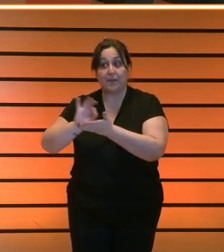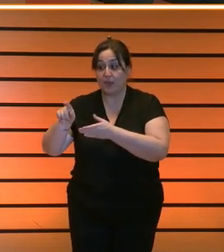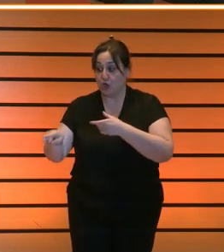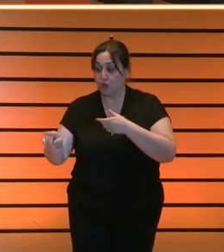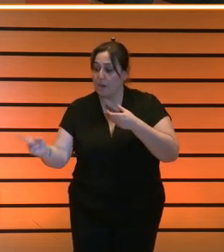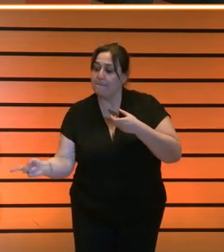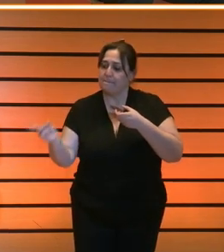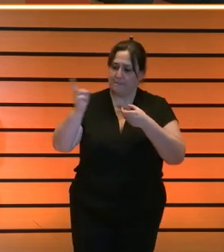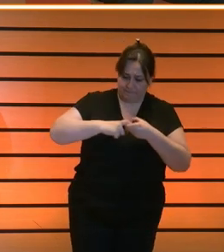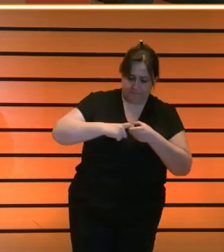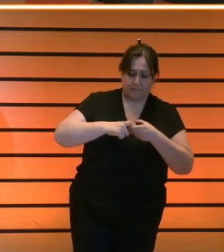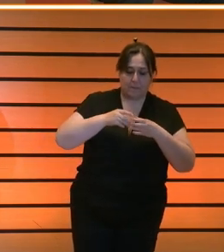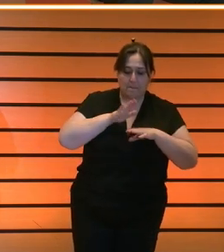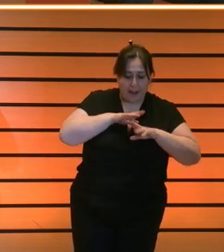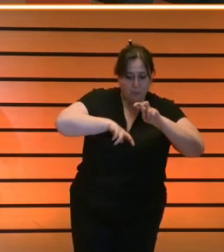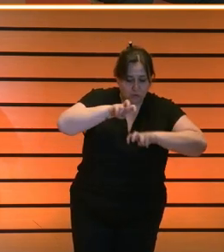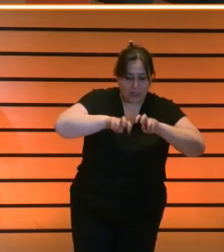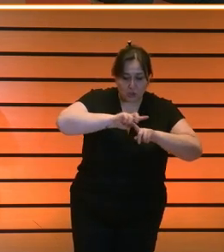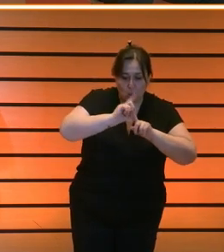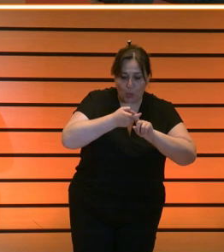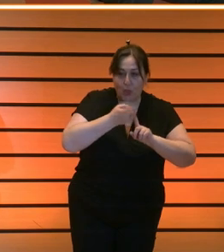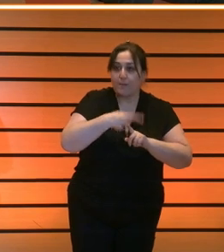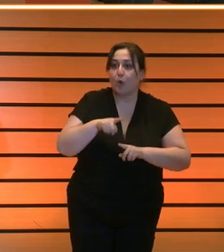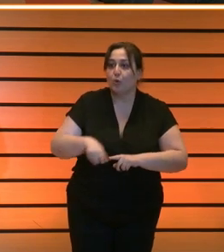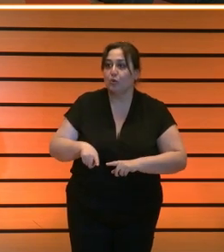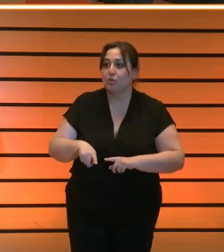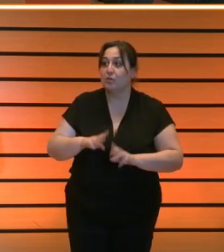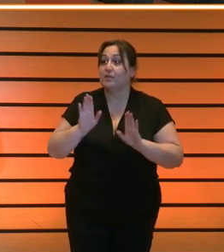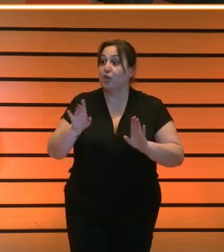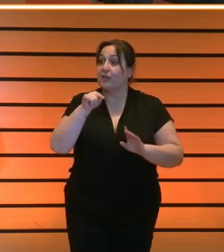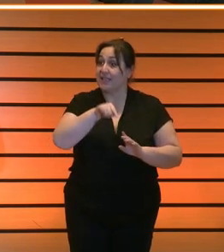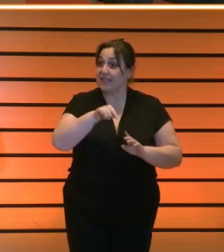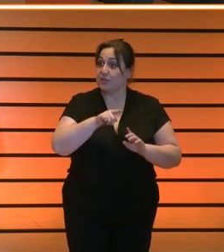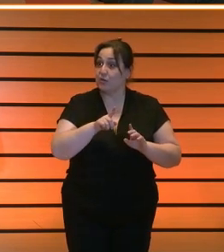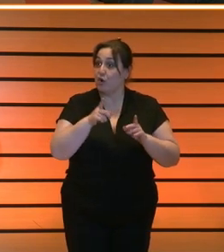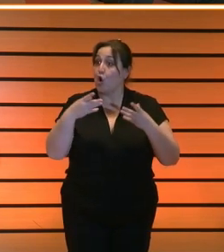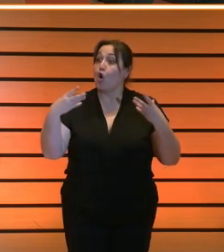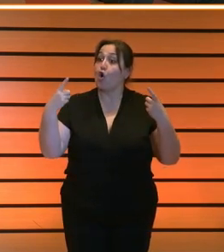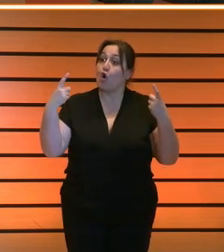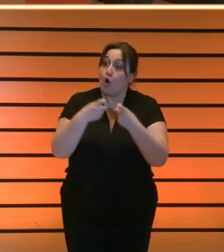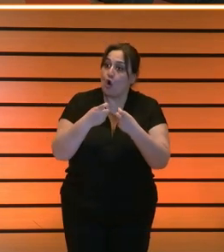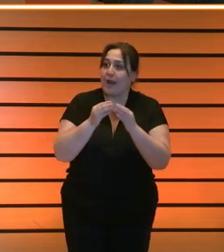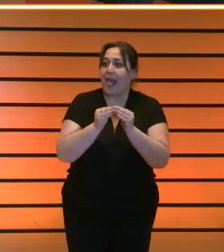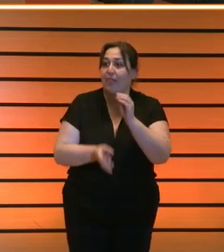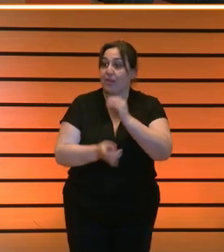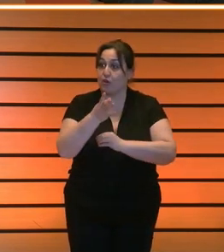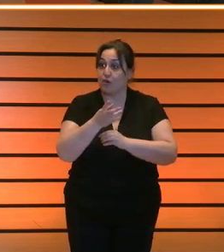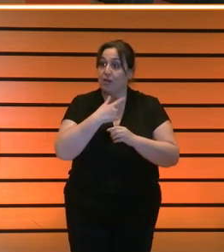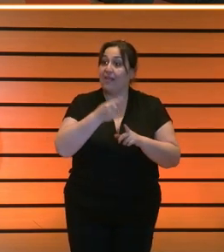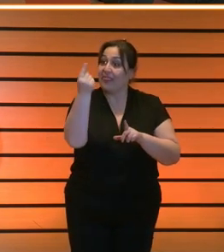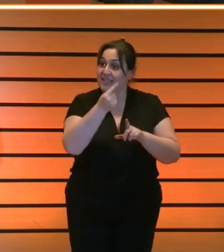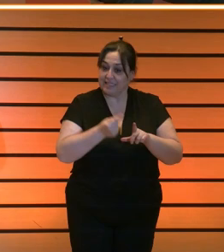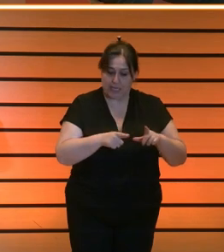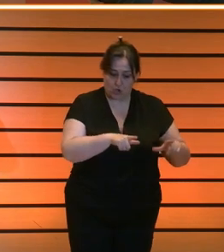parte de la búsqueda de las soluciones de los productos de hecho en la congregación aparte del codiseño está la parte de creación de maquetas